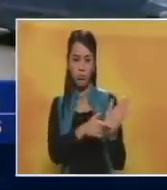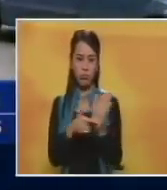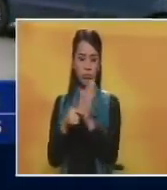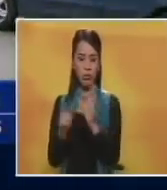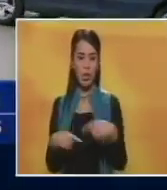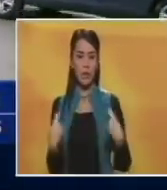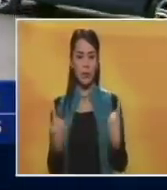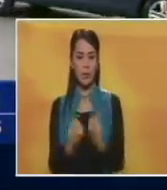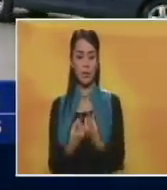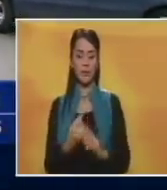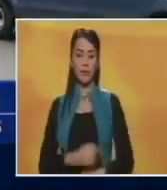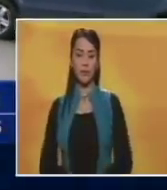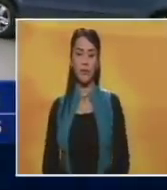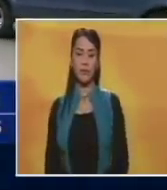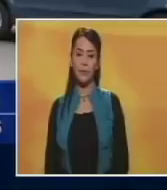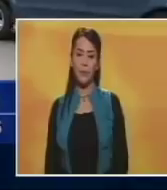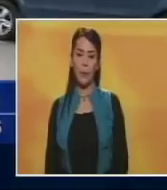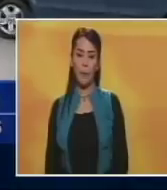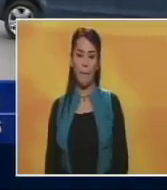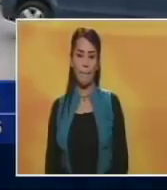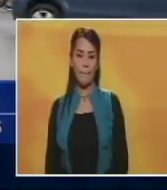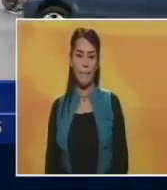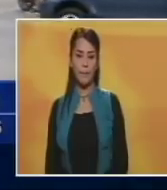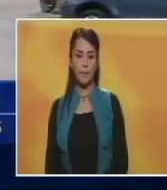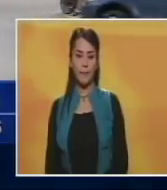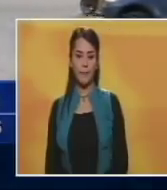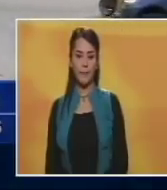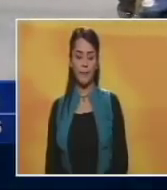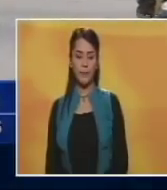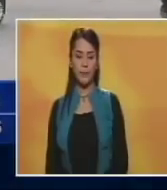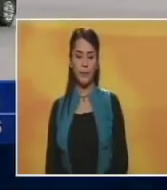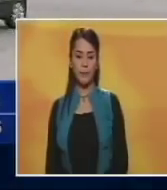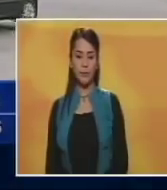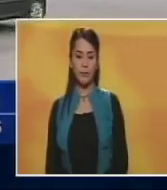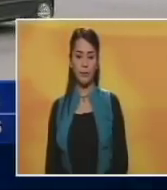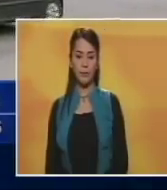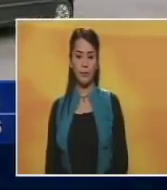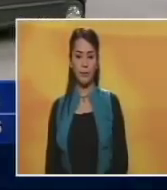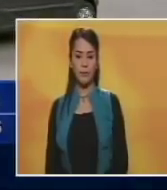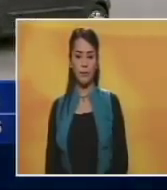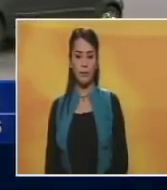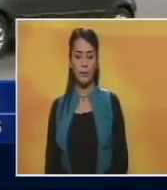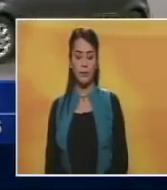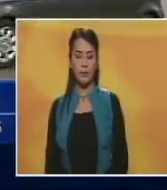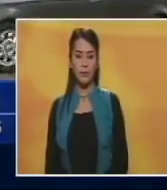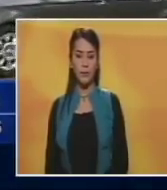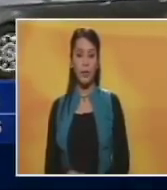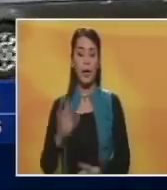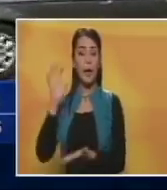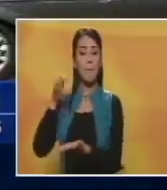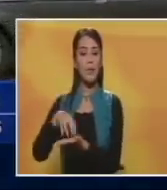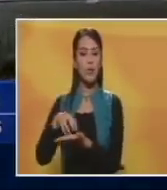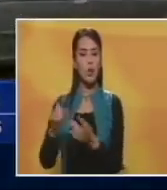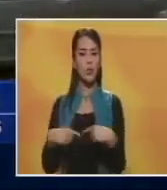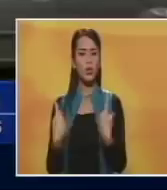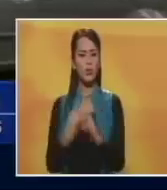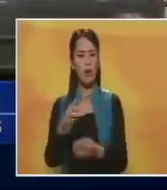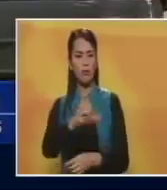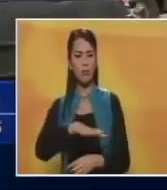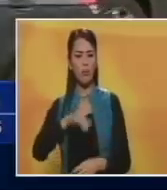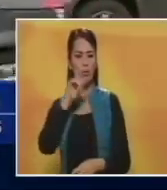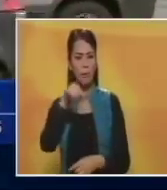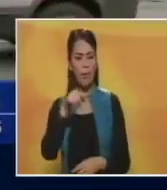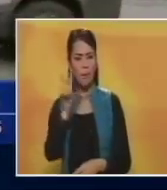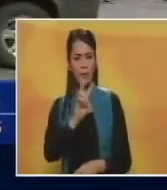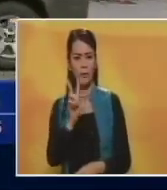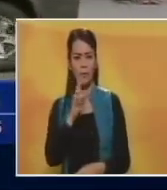hacia lo que es la parte hacia el centro de la ciudad, aquí en Plaza Venezuela, y también le